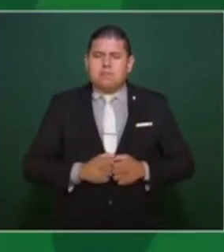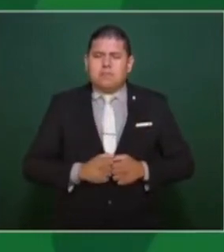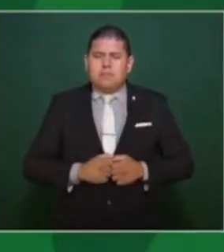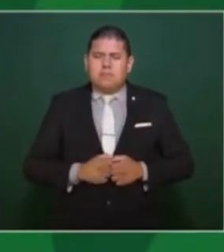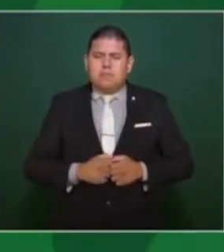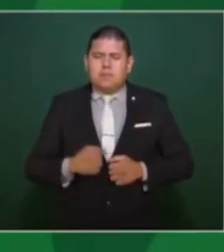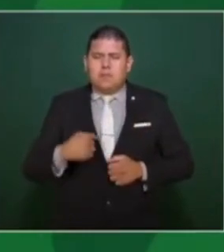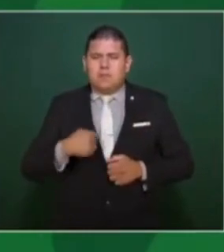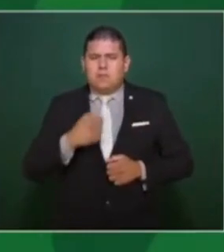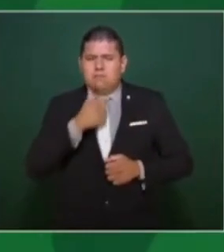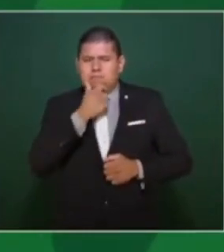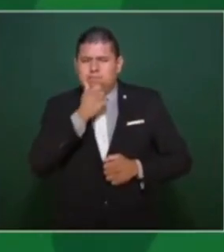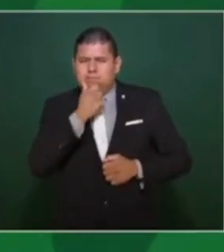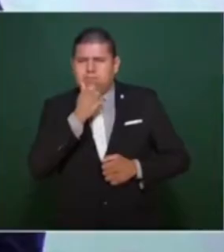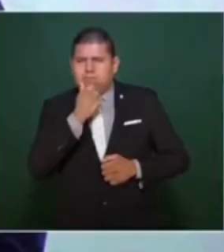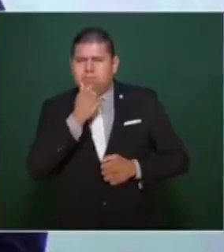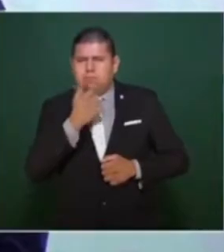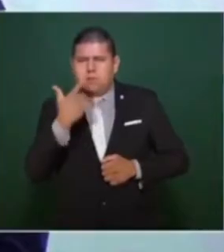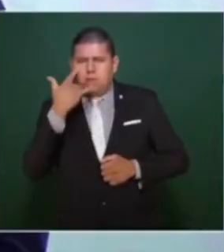sospecha,